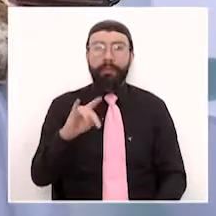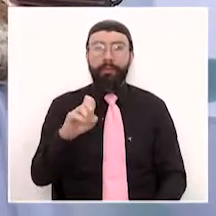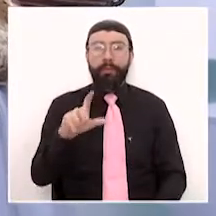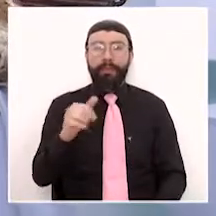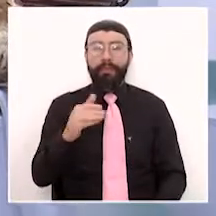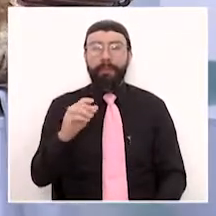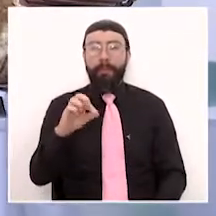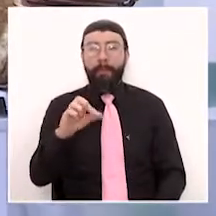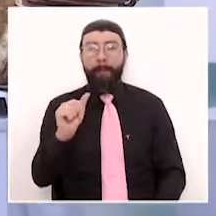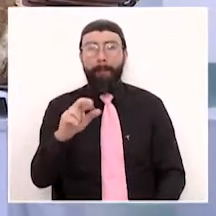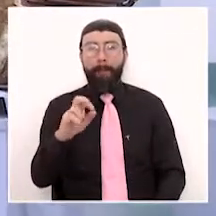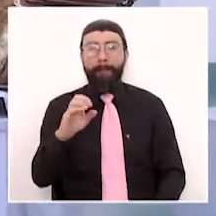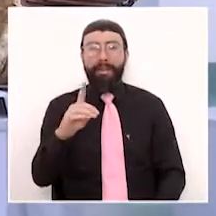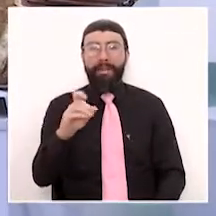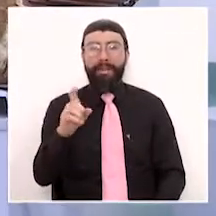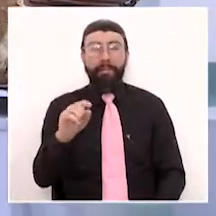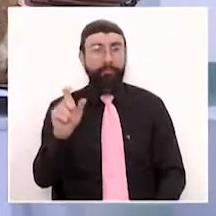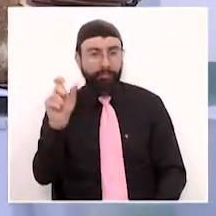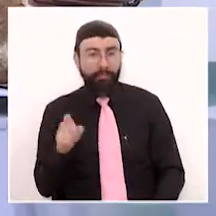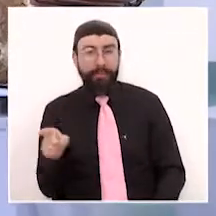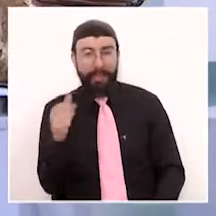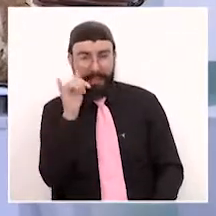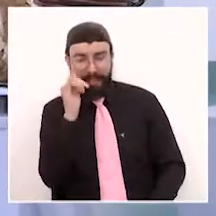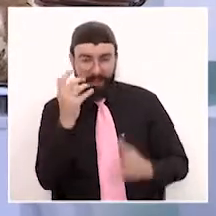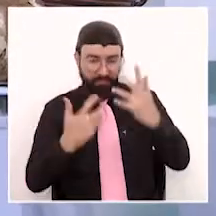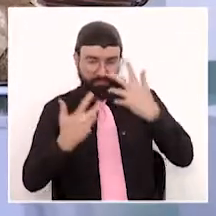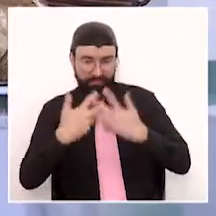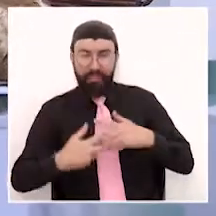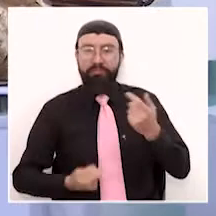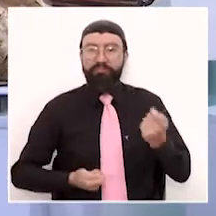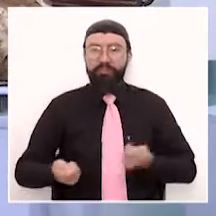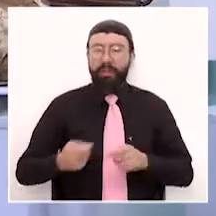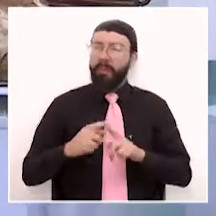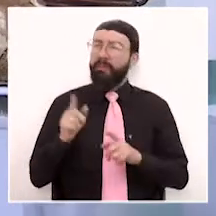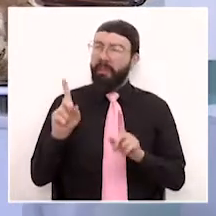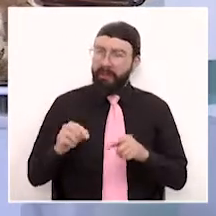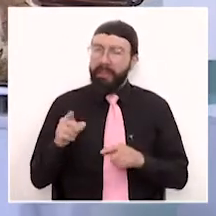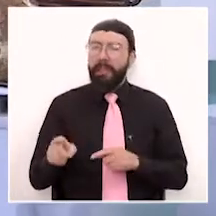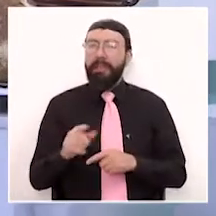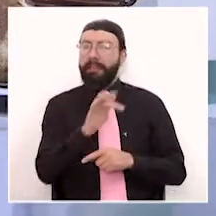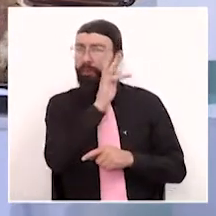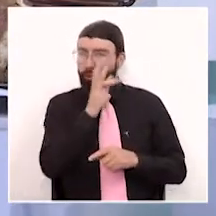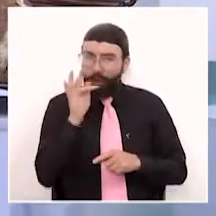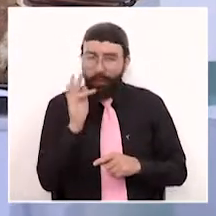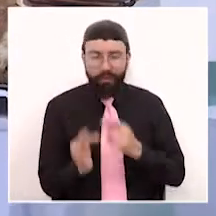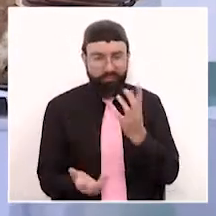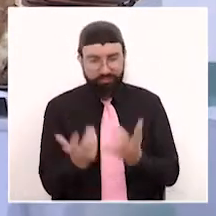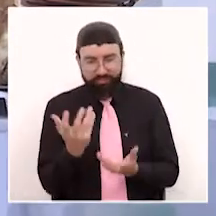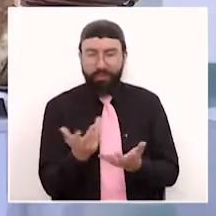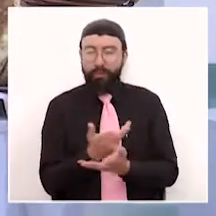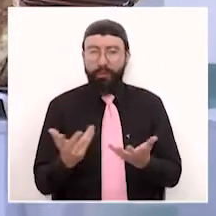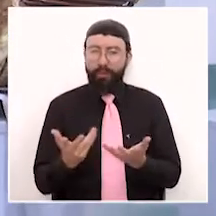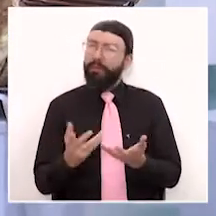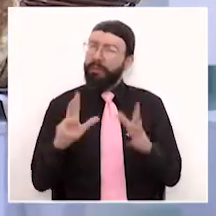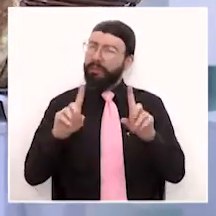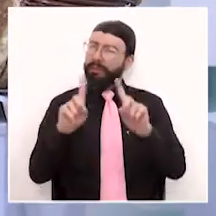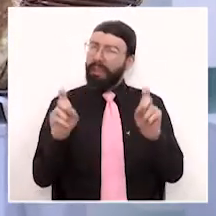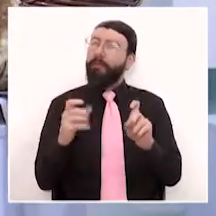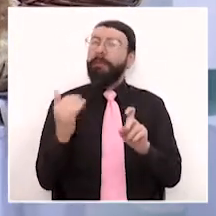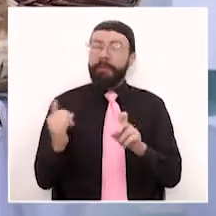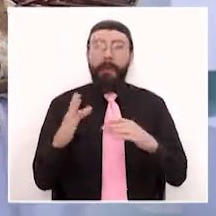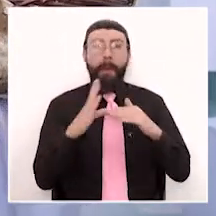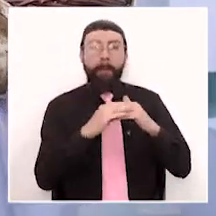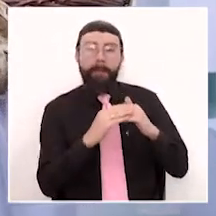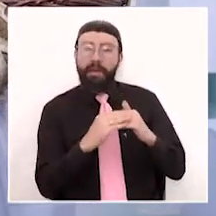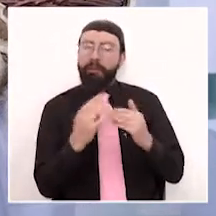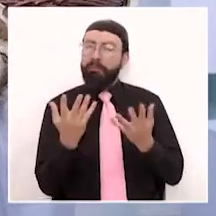pero también es pastelera. Y hoy vamos a estar hablando acerca del pan. Quisimos traer este tema a Conexión Vital porque hay muchas